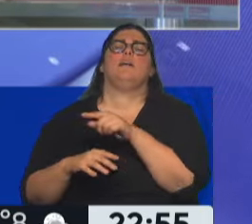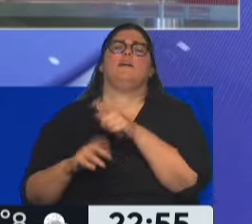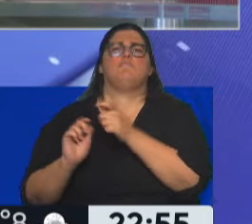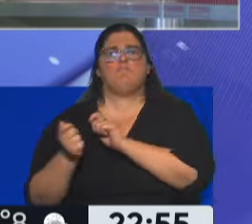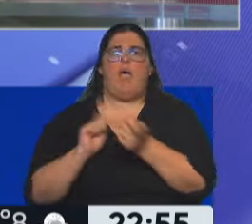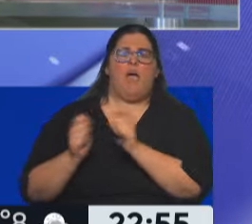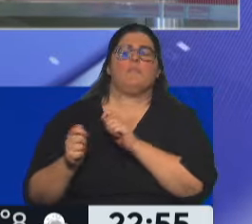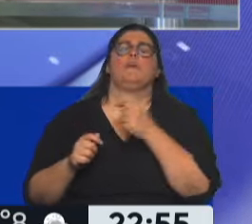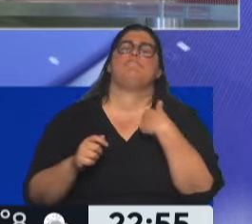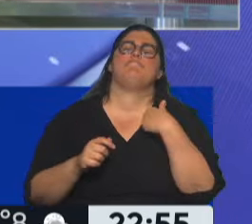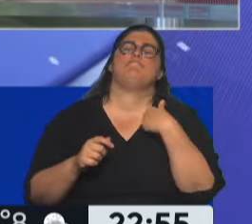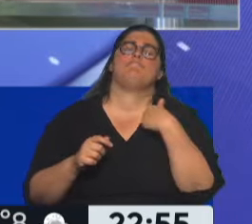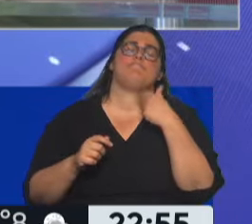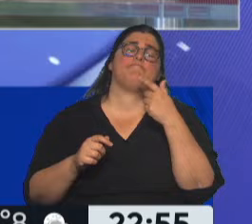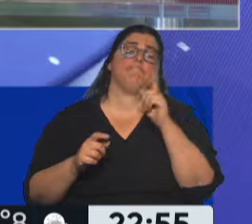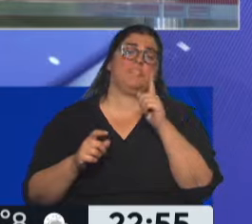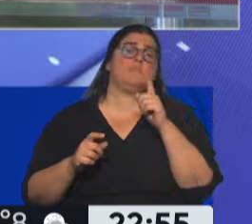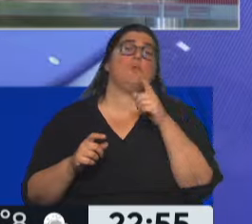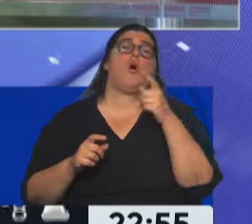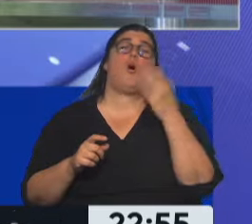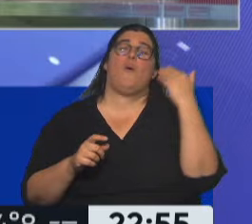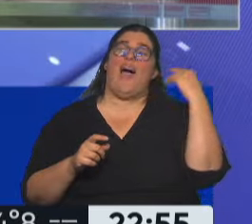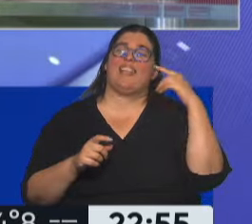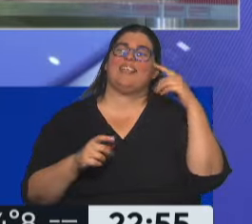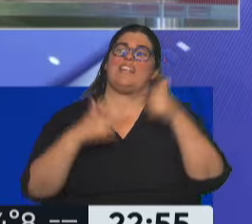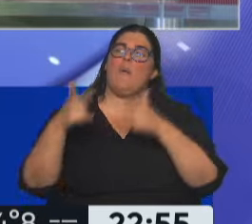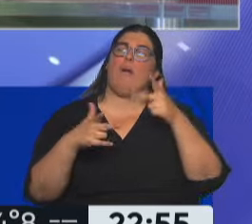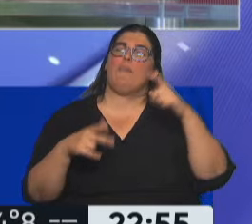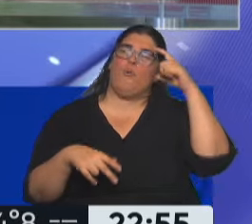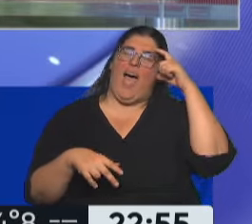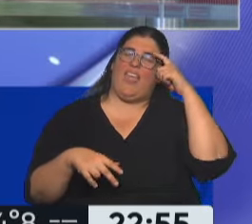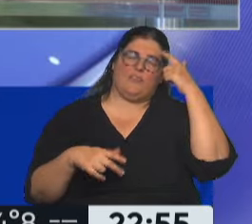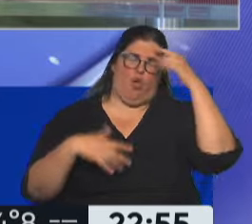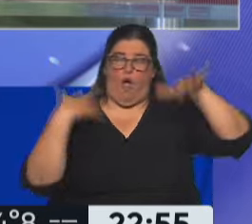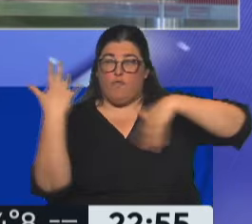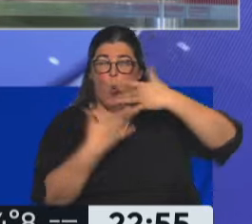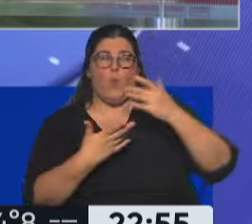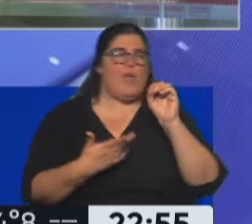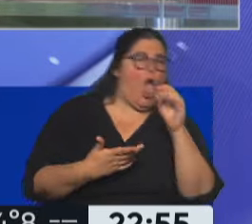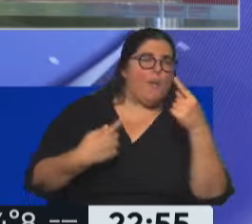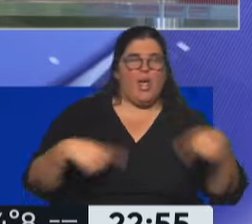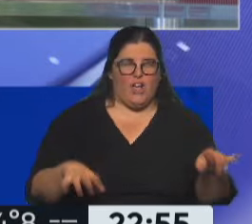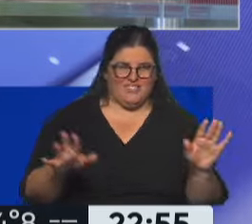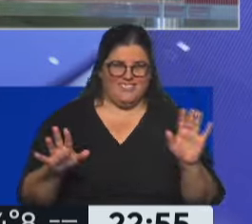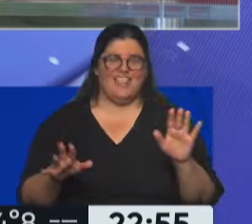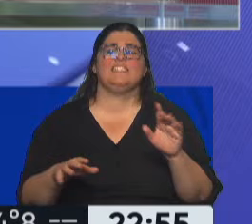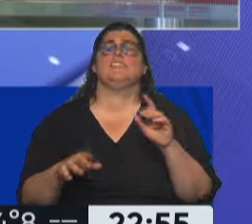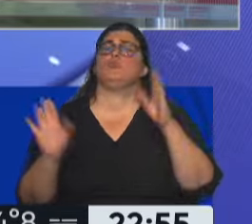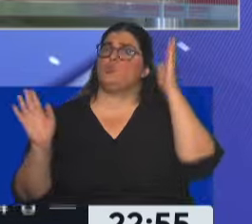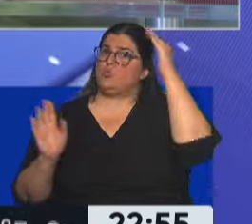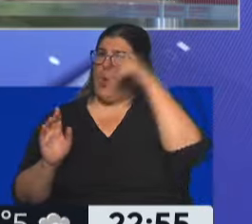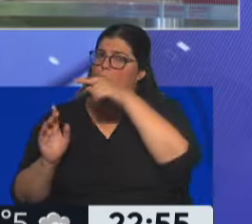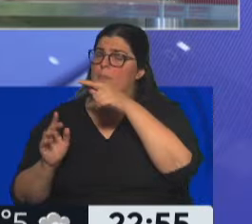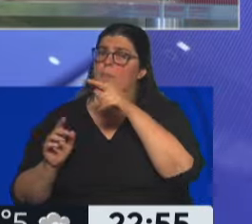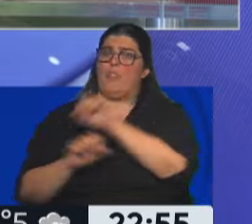hablado biden y cuando empezaban a aparecer esos momentos en los que confundían hombres y demás bueno un Trump que en en varios días de pronto se